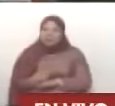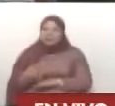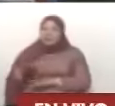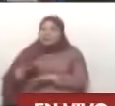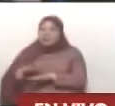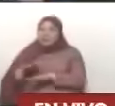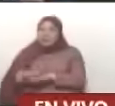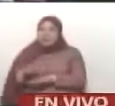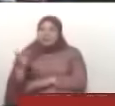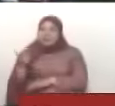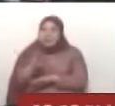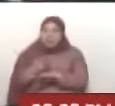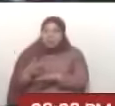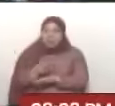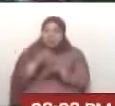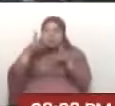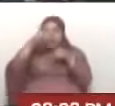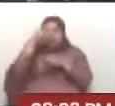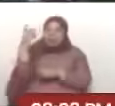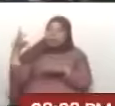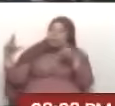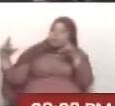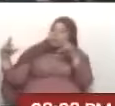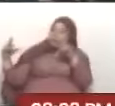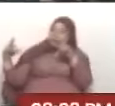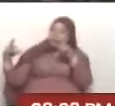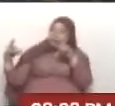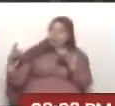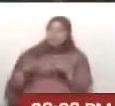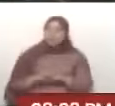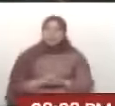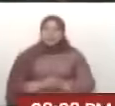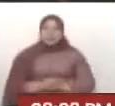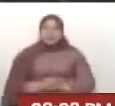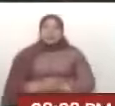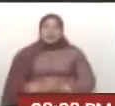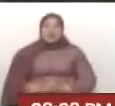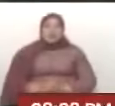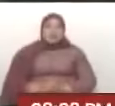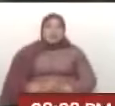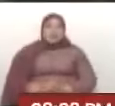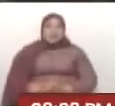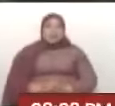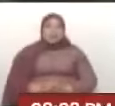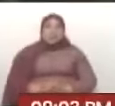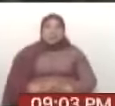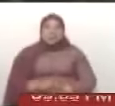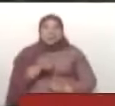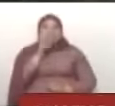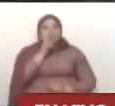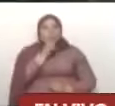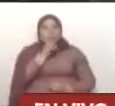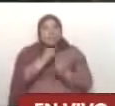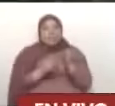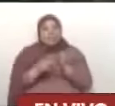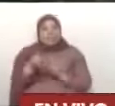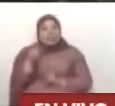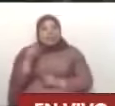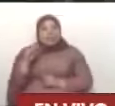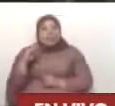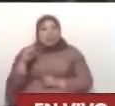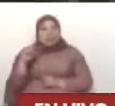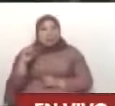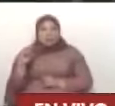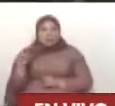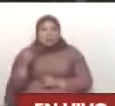Gobernador, gobernador, vamos a tomarnos una foto aquí. Padre, tu nombre exactamente, tu apellido es Gamboa.